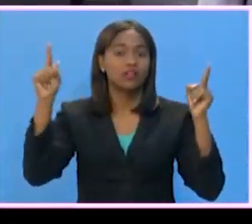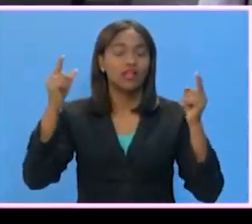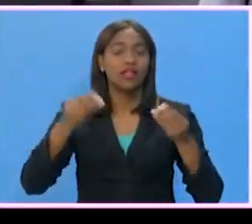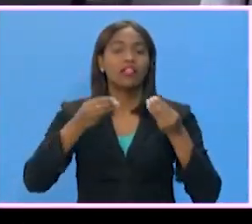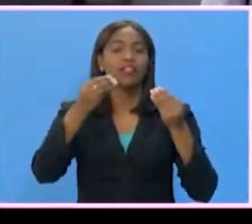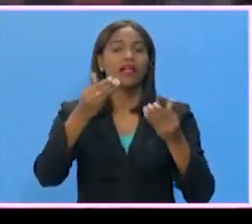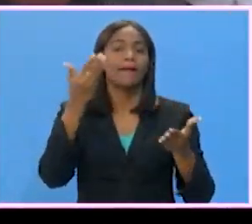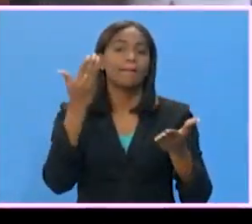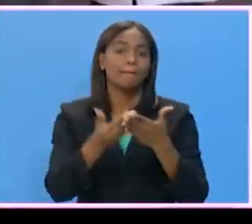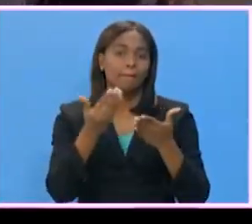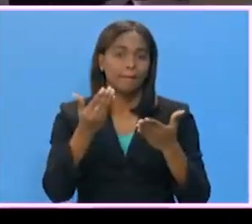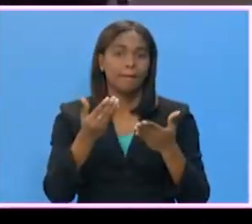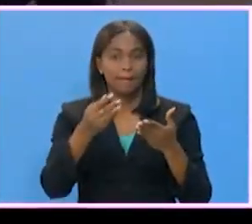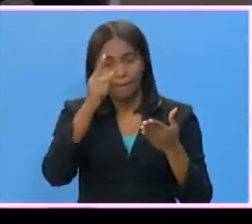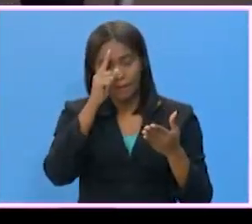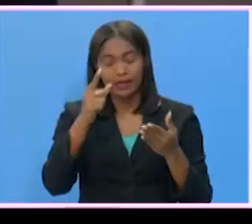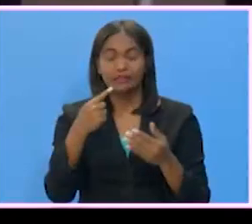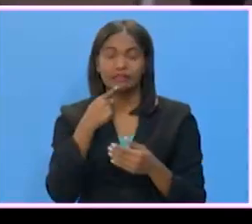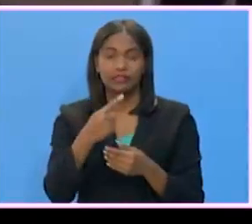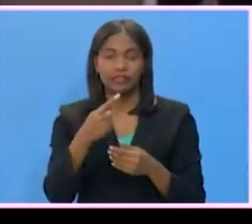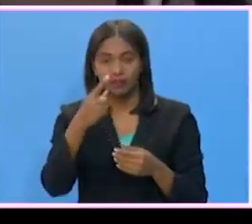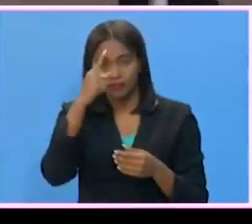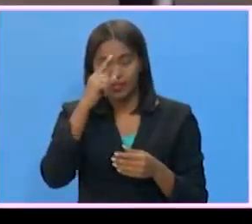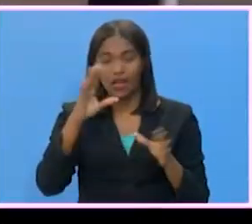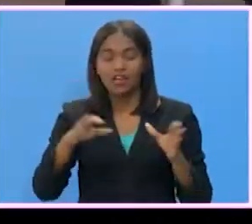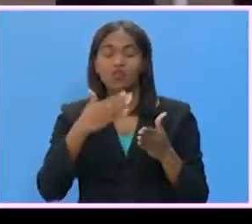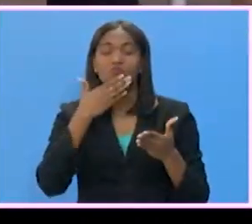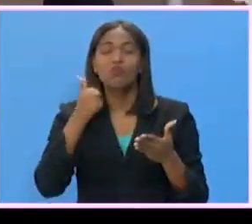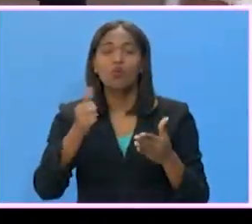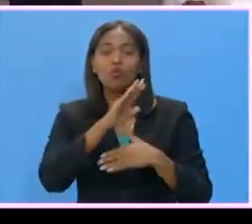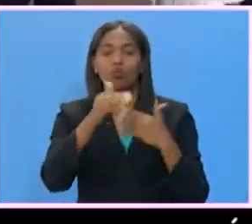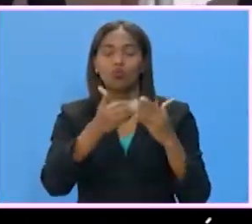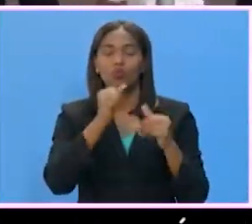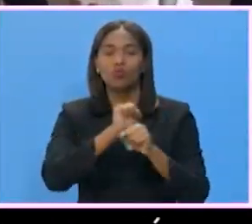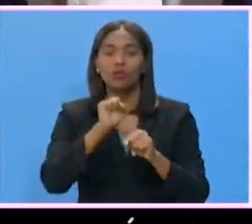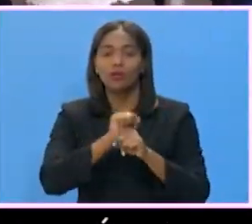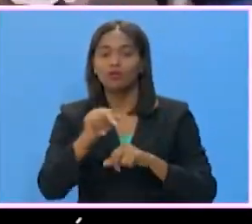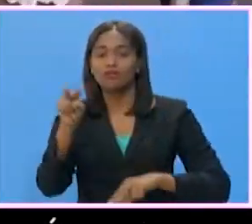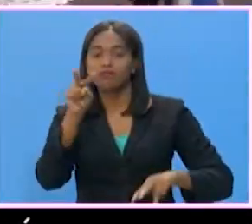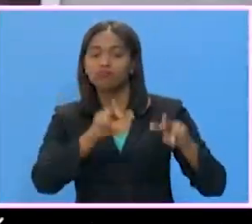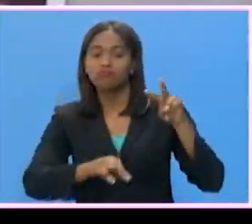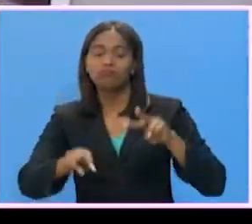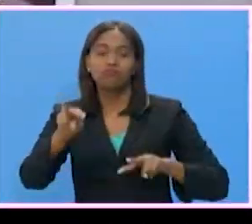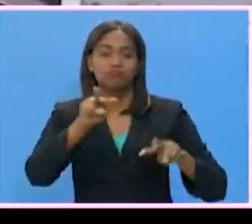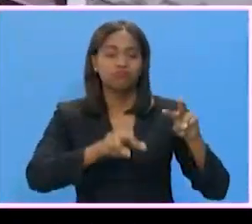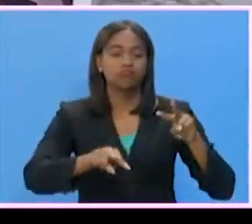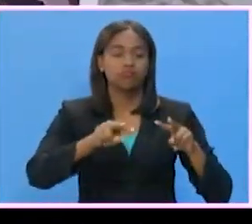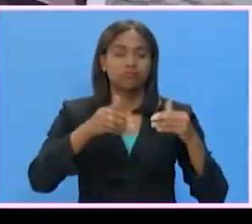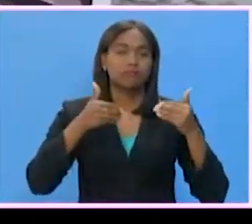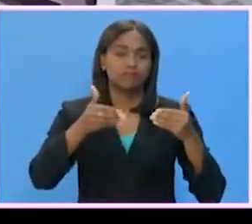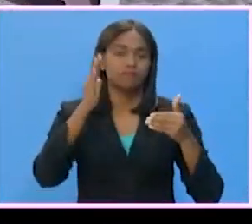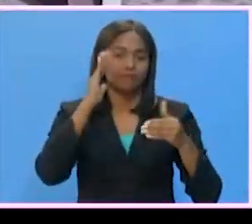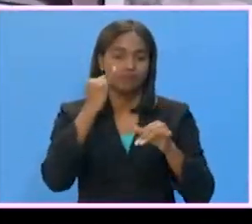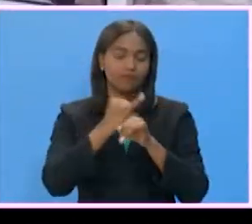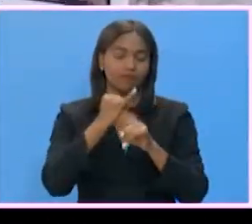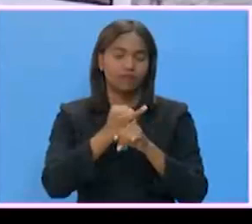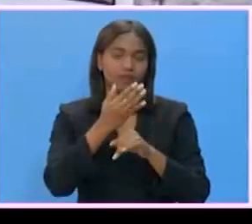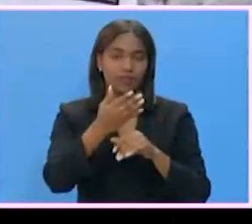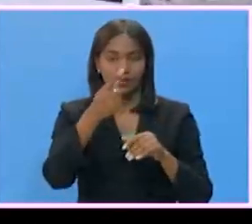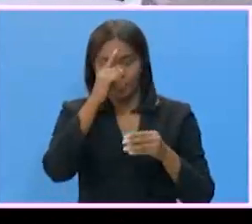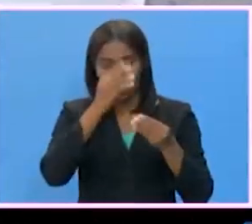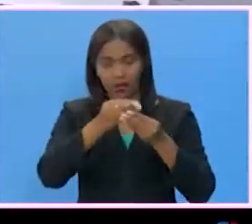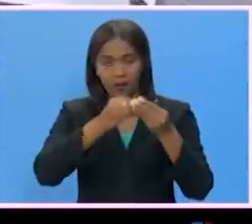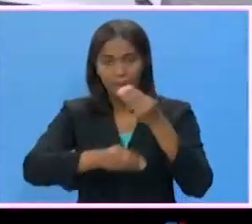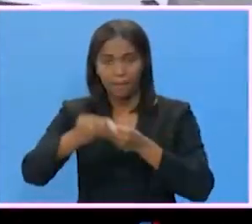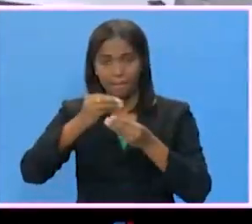una demostración, afirmó, de la efectividad de los operativos de inspección y verificación que realiza la institución en los